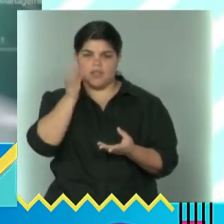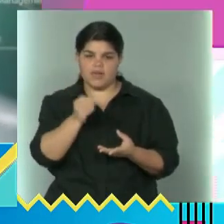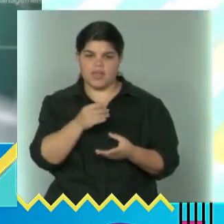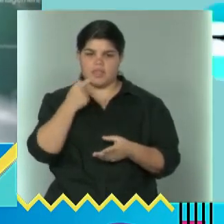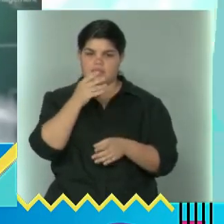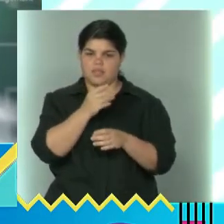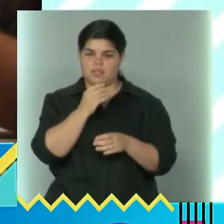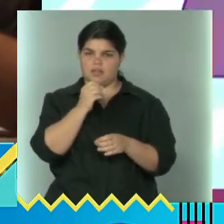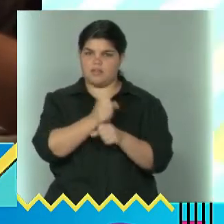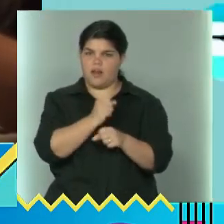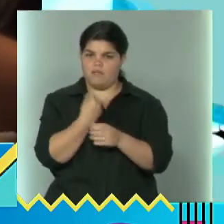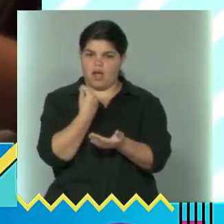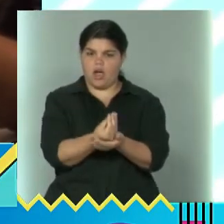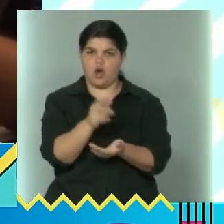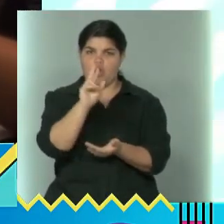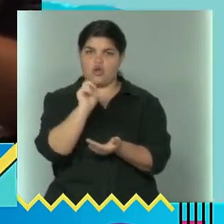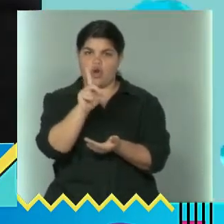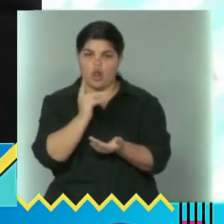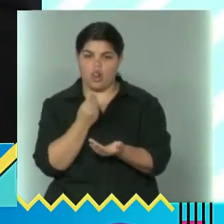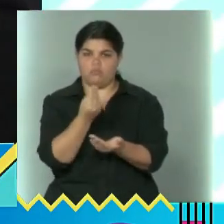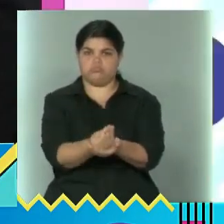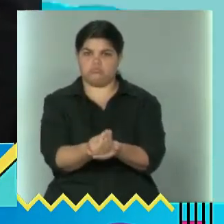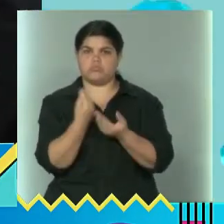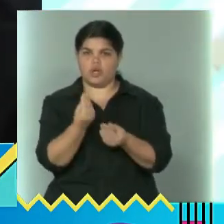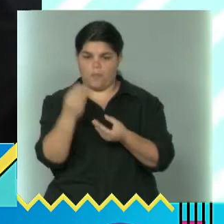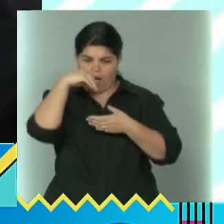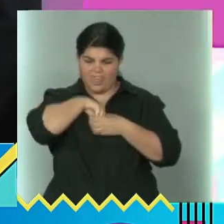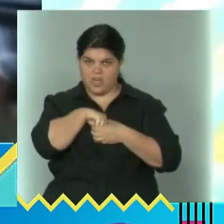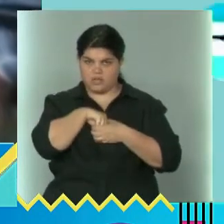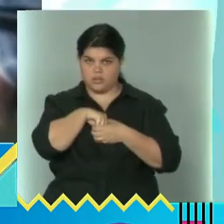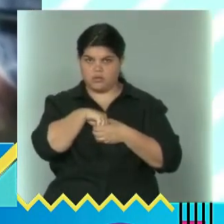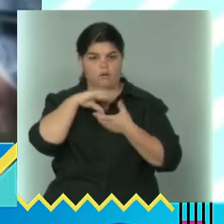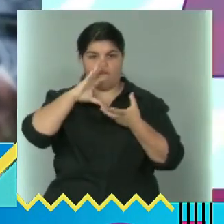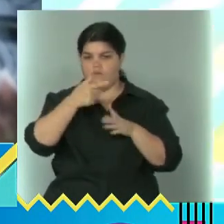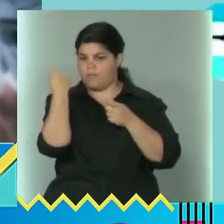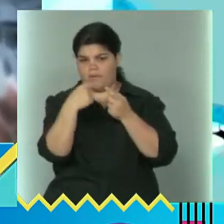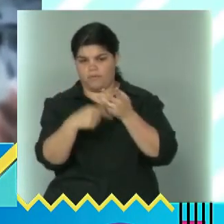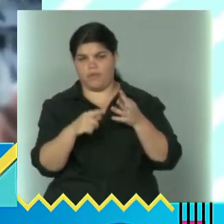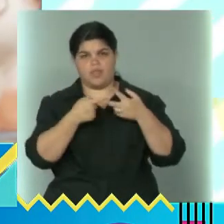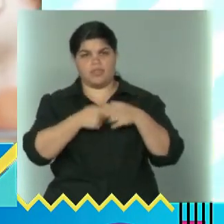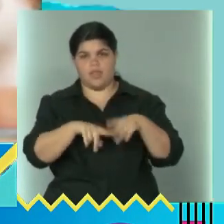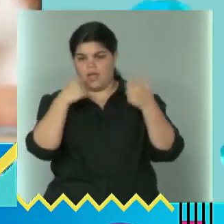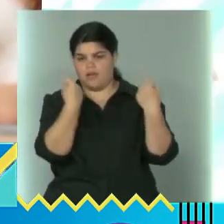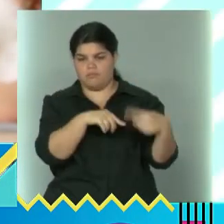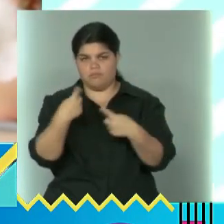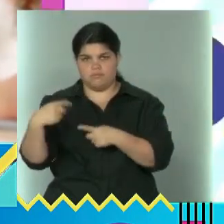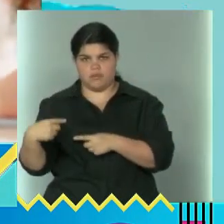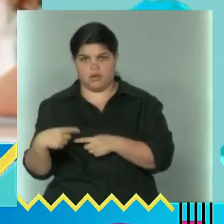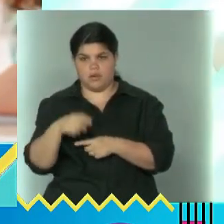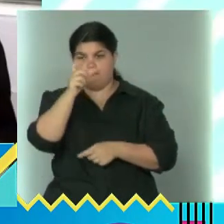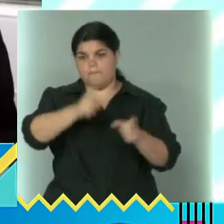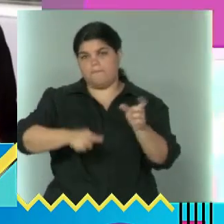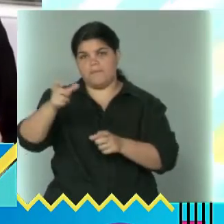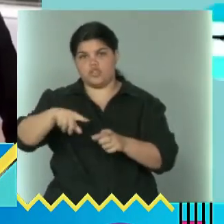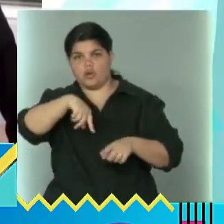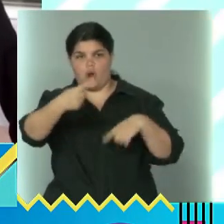rol. Entonces hay múltiples miradas y en función de eso se aplica diversas técnicas que maneja el coach o son coaches distintos que hace